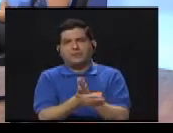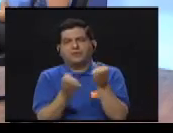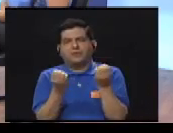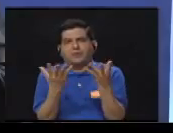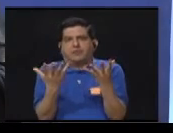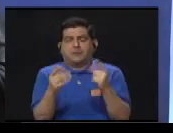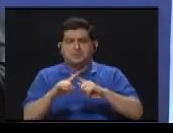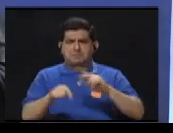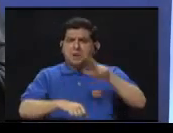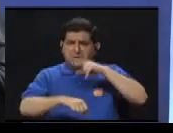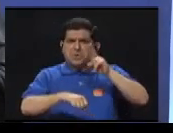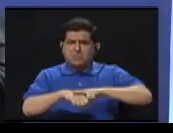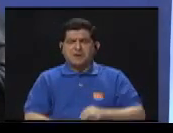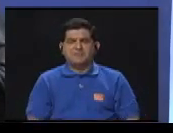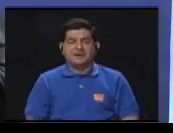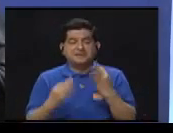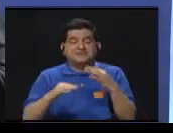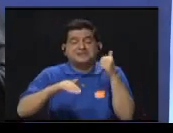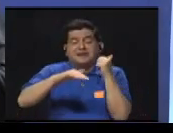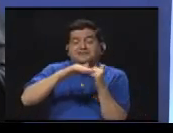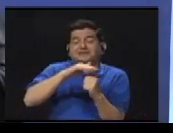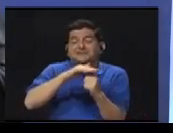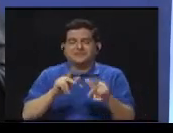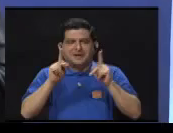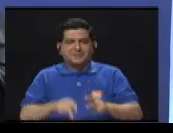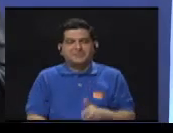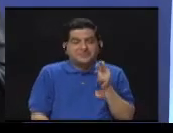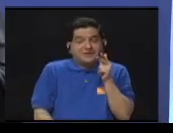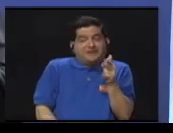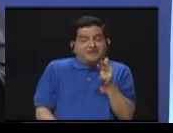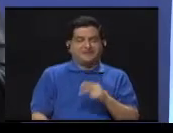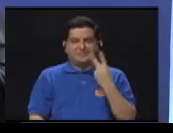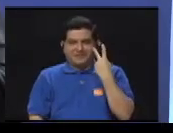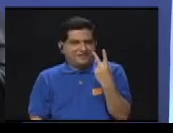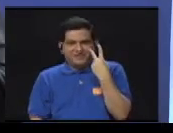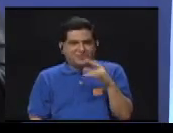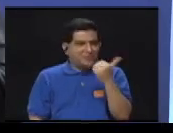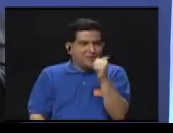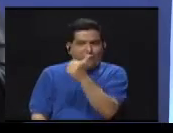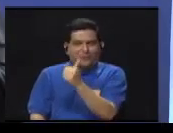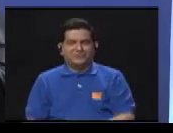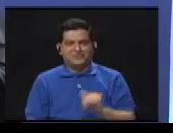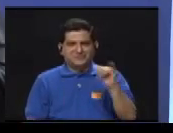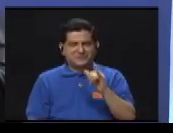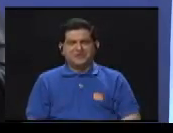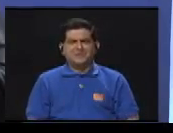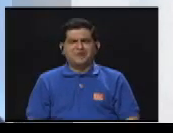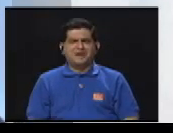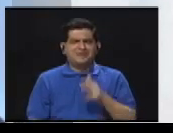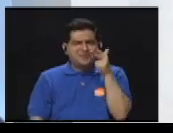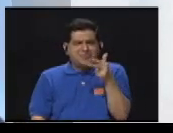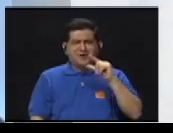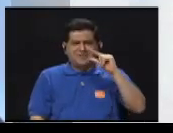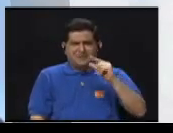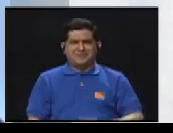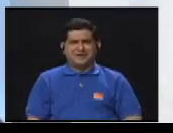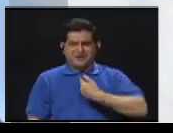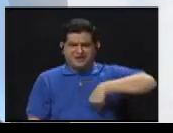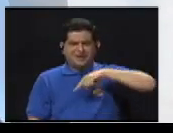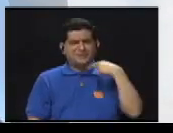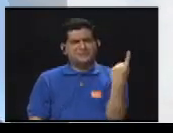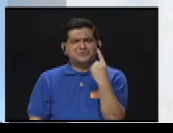bien. Pero por lo general se camufla, la gente se camufla y pone la cámara por ahí donde no lo vean. Y también como el dispositivo era chiquito, éramos nosotros